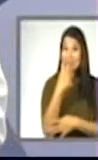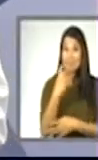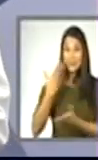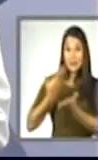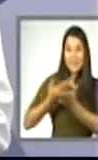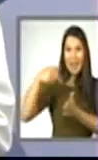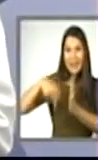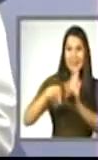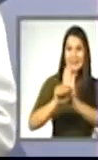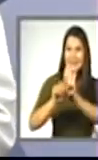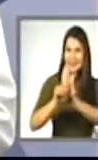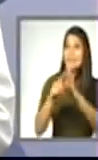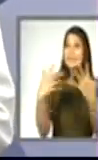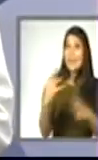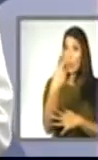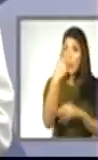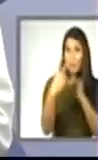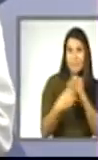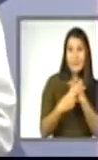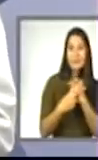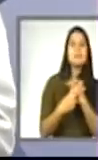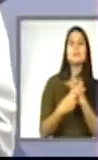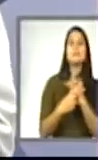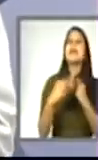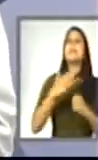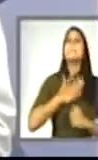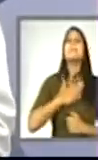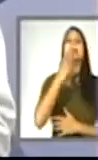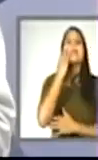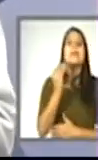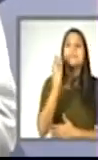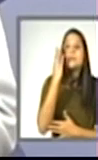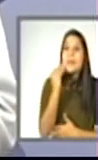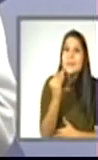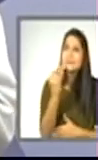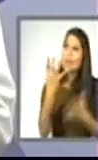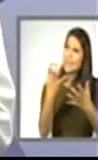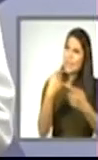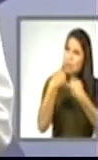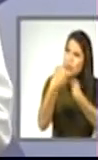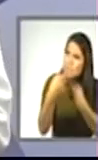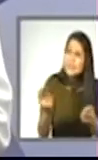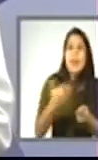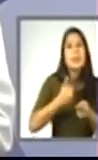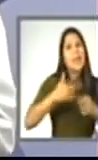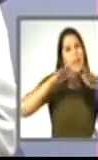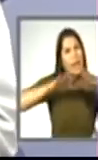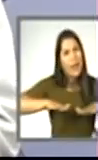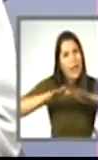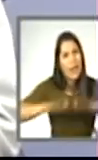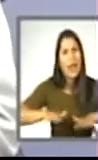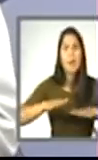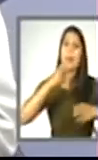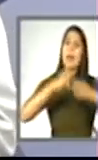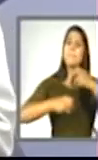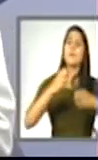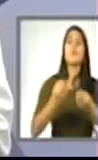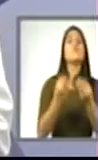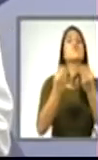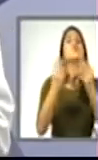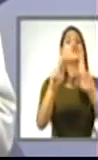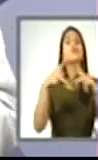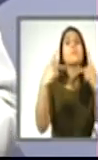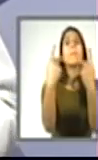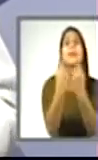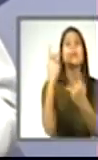además de la televisión, justamente proyecta reforzar más la imagen que las palabras. Exacto. Yo le puedo, digamos, hacer un reto aquí a todos, incluidos nosotros y los